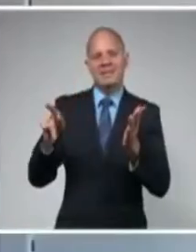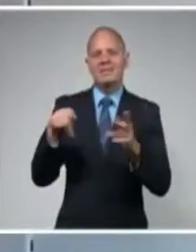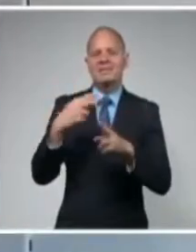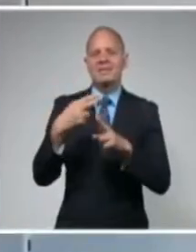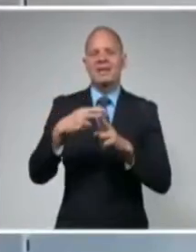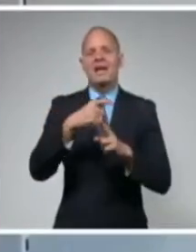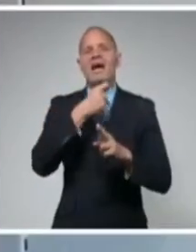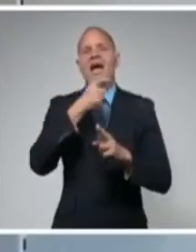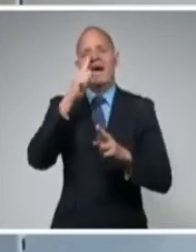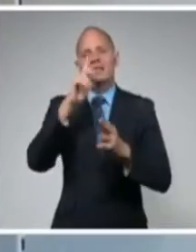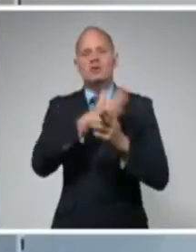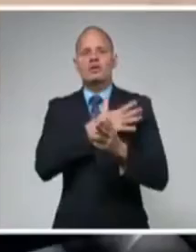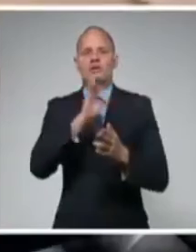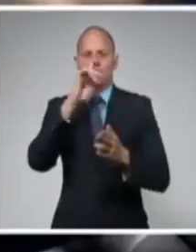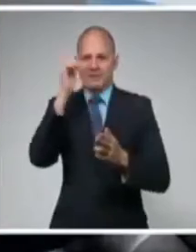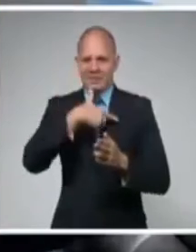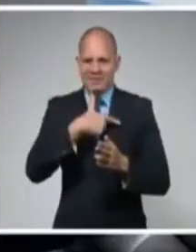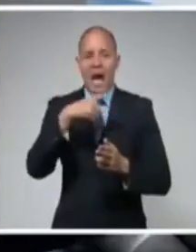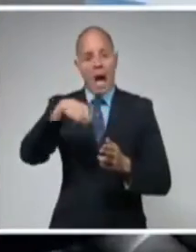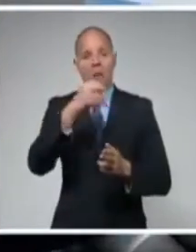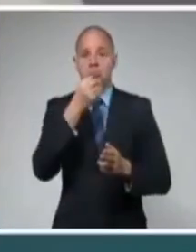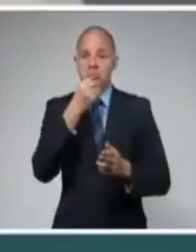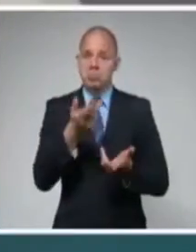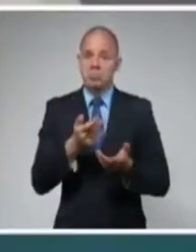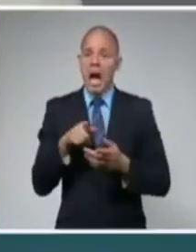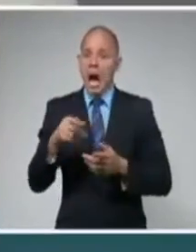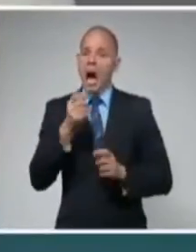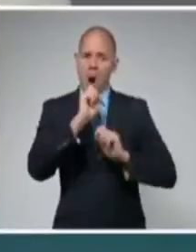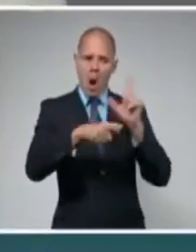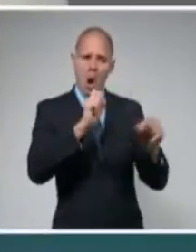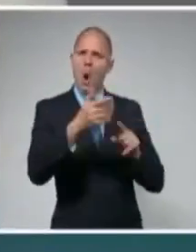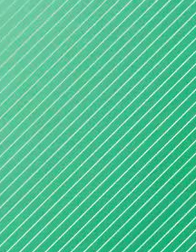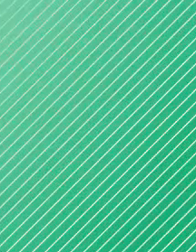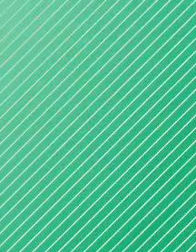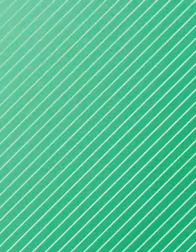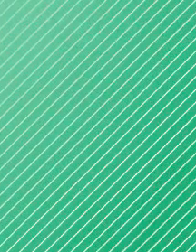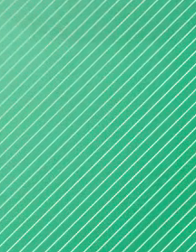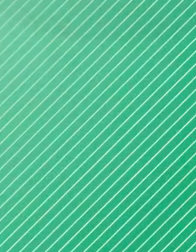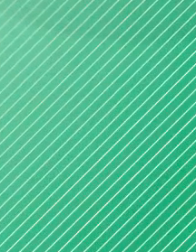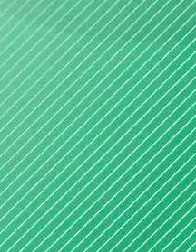sector no estatal que permita adquirir productos con un 20% del precio minorista.